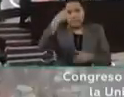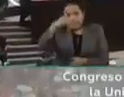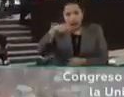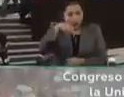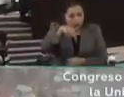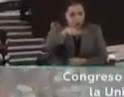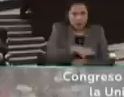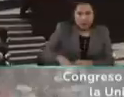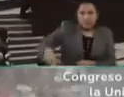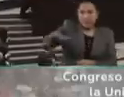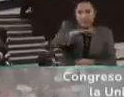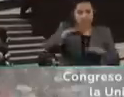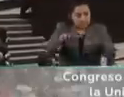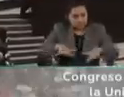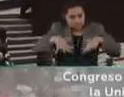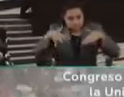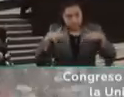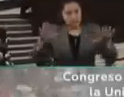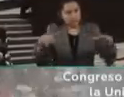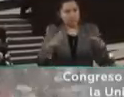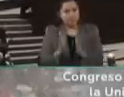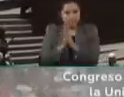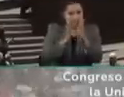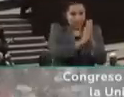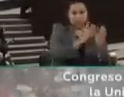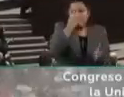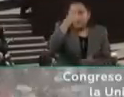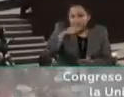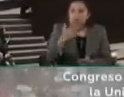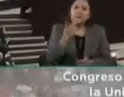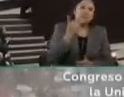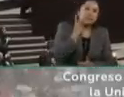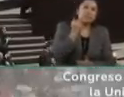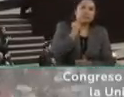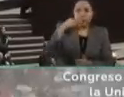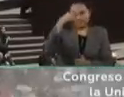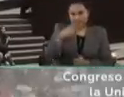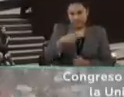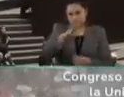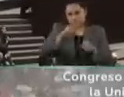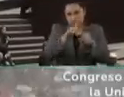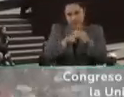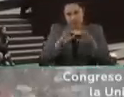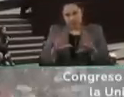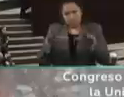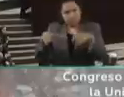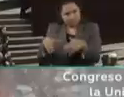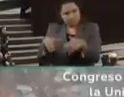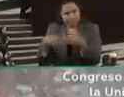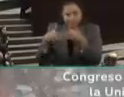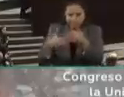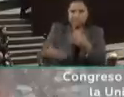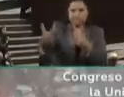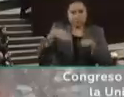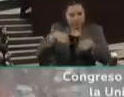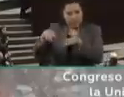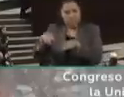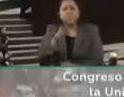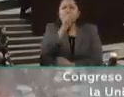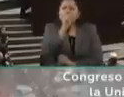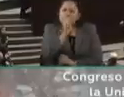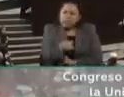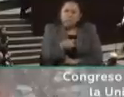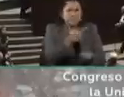formalmente el Congreso General de México. Agradezco profundamente a los medios de